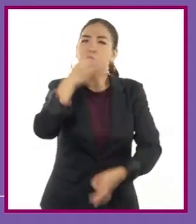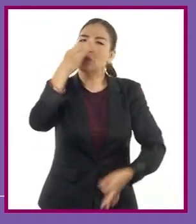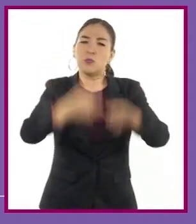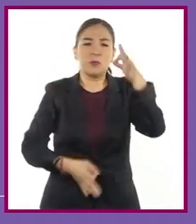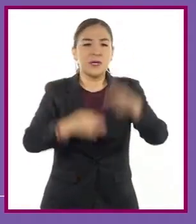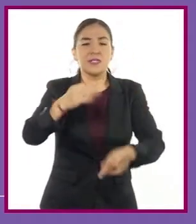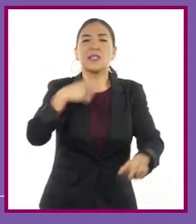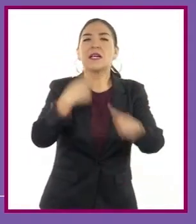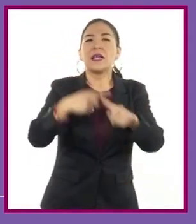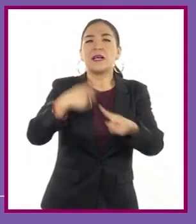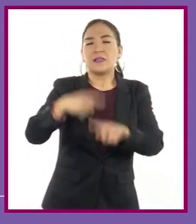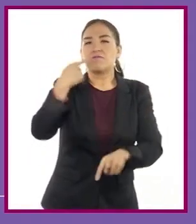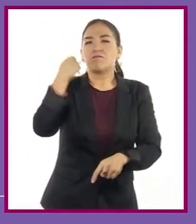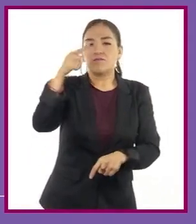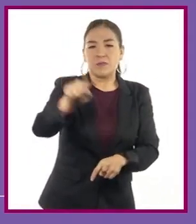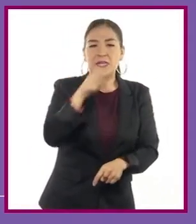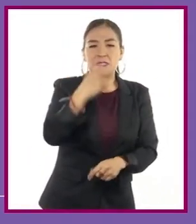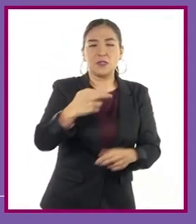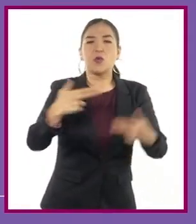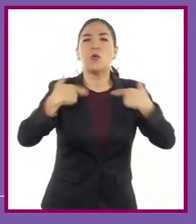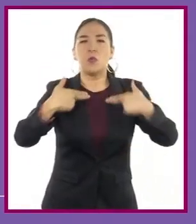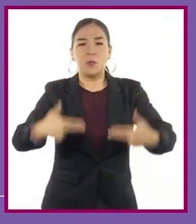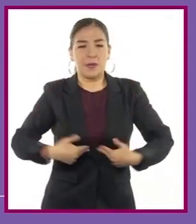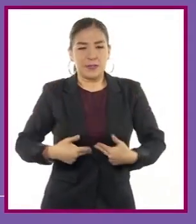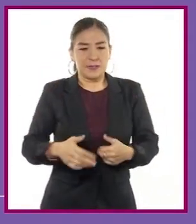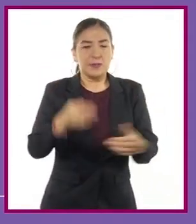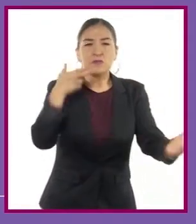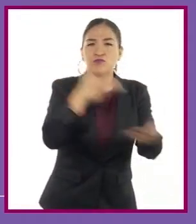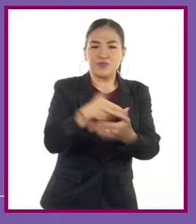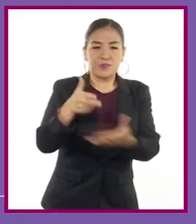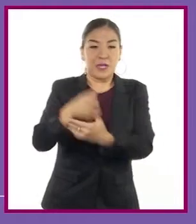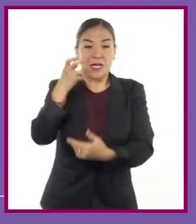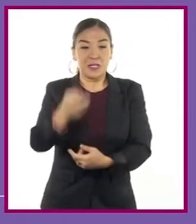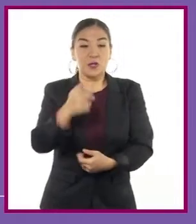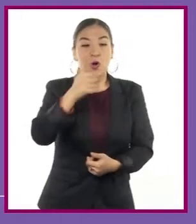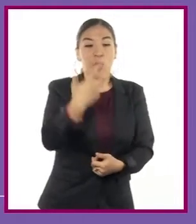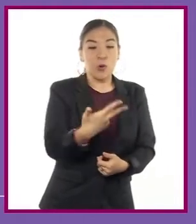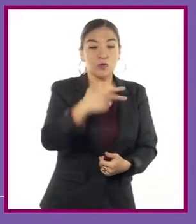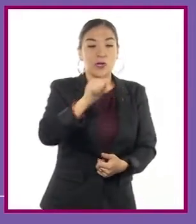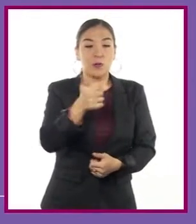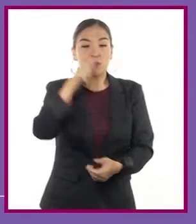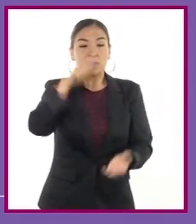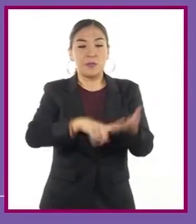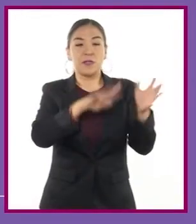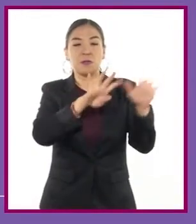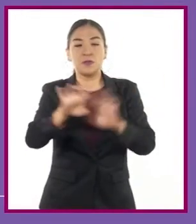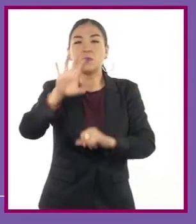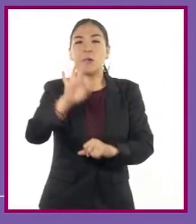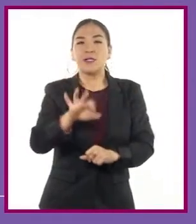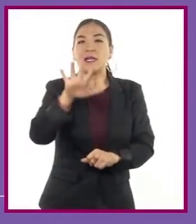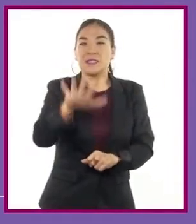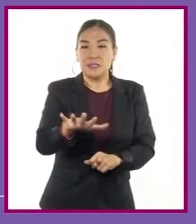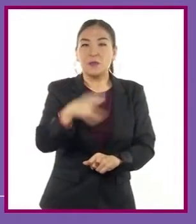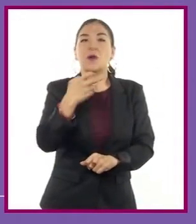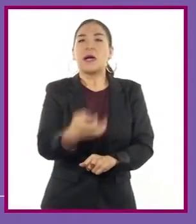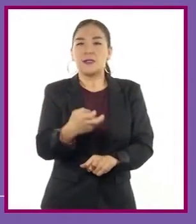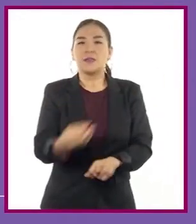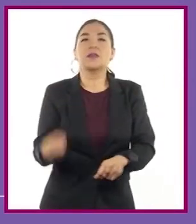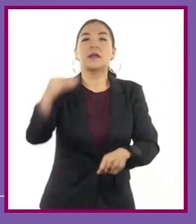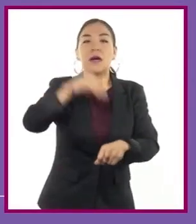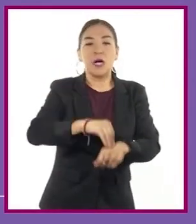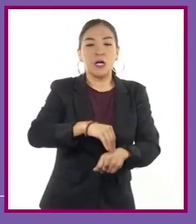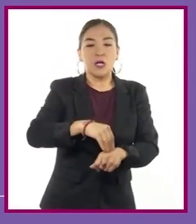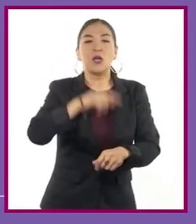cometidos contra la humanidad. Por tal motivo, el 8 de agosto de 1945 se estableció en